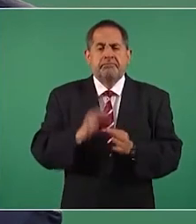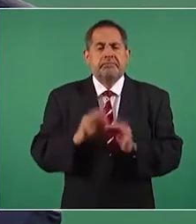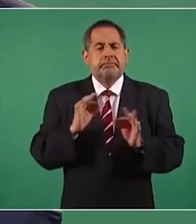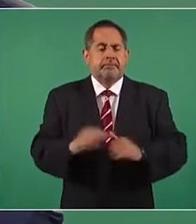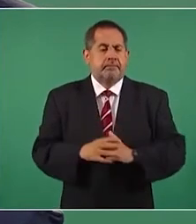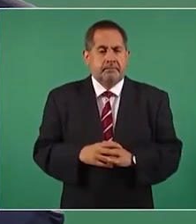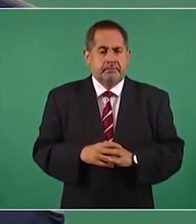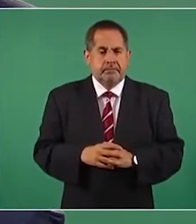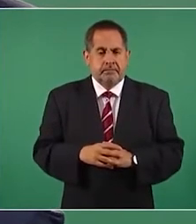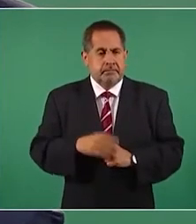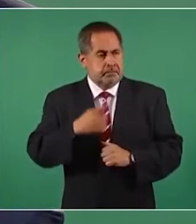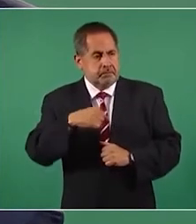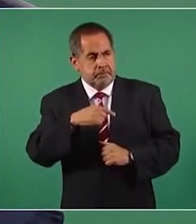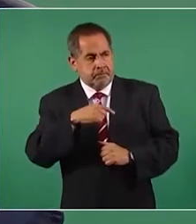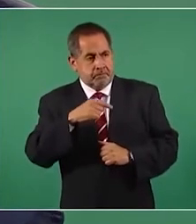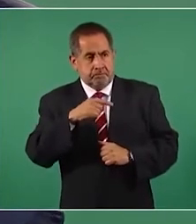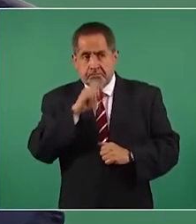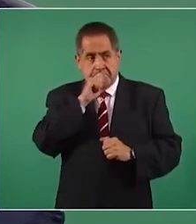Hay coincidencias.